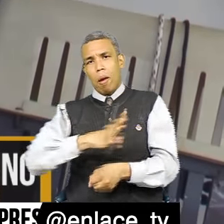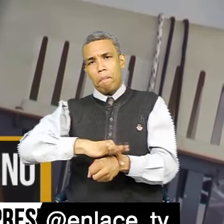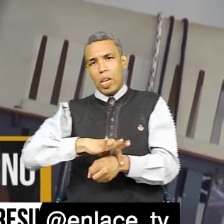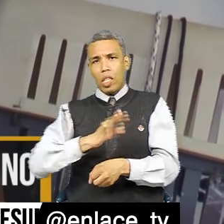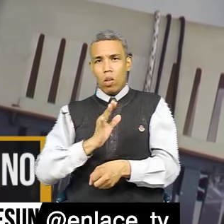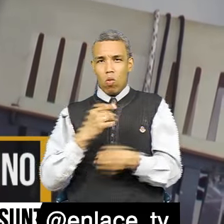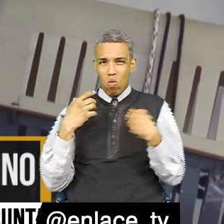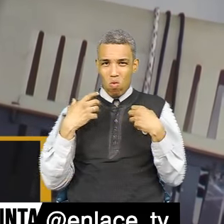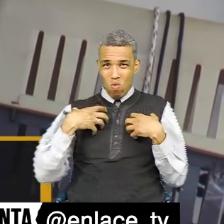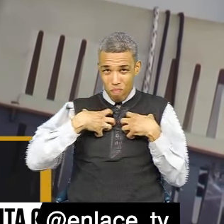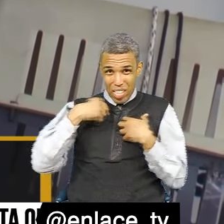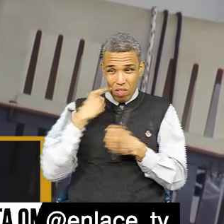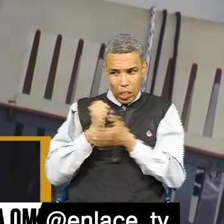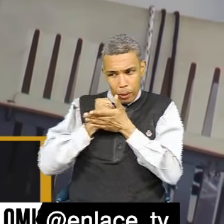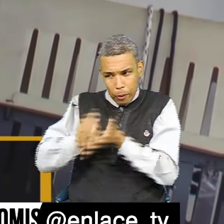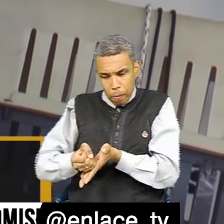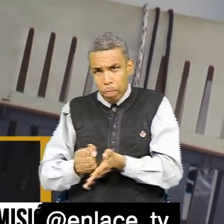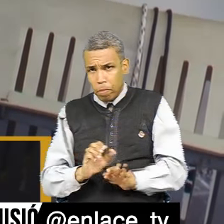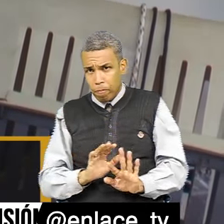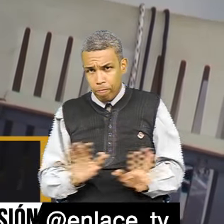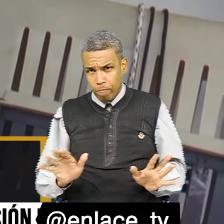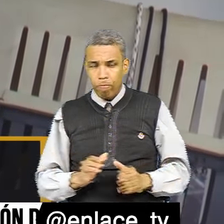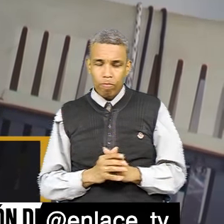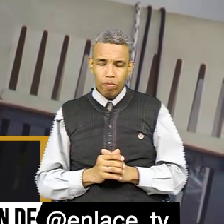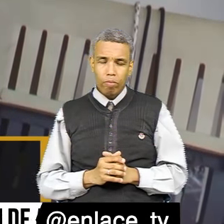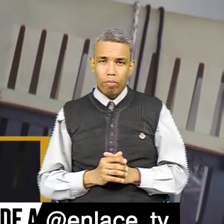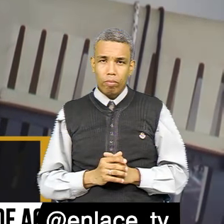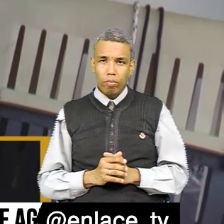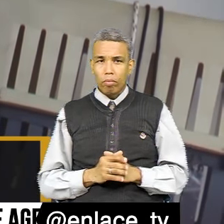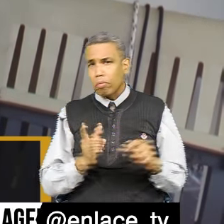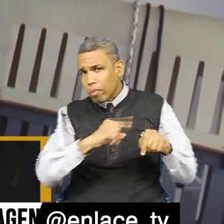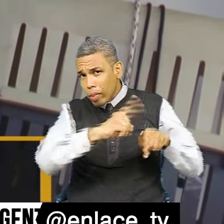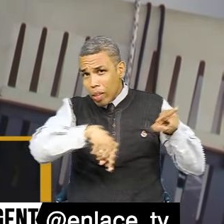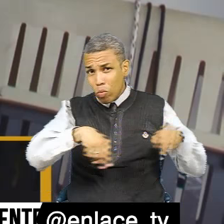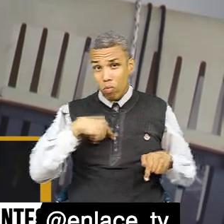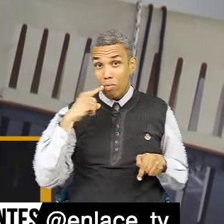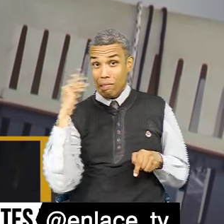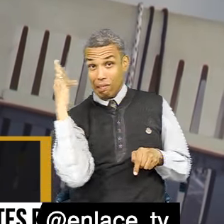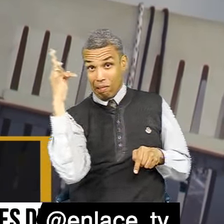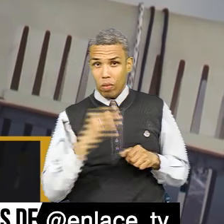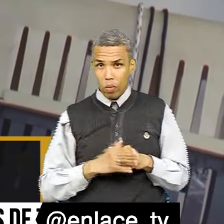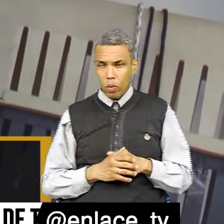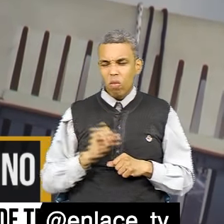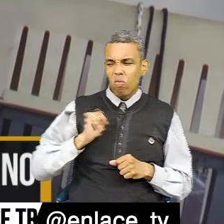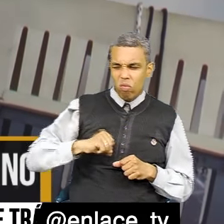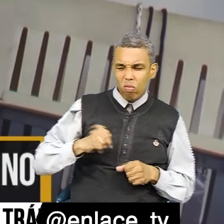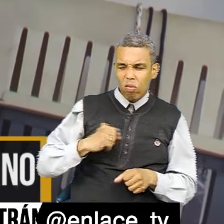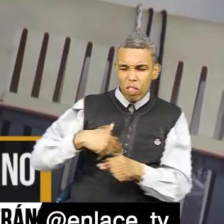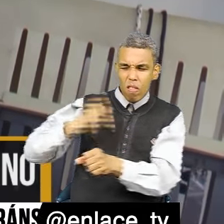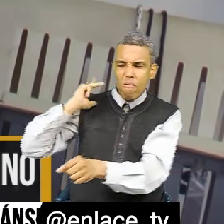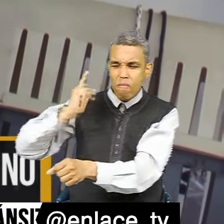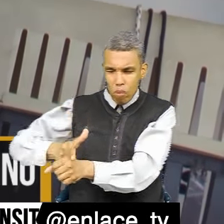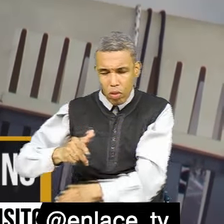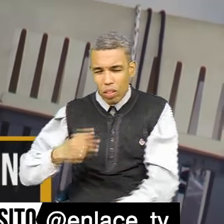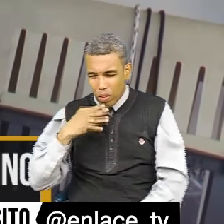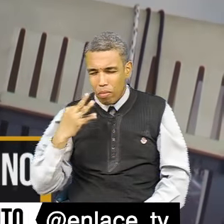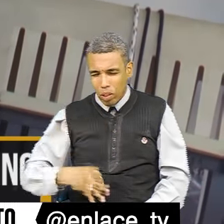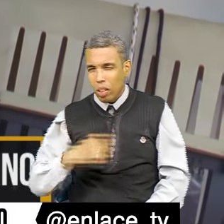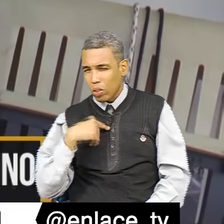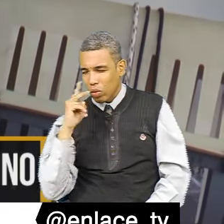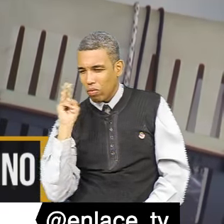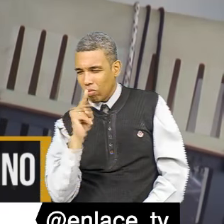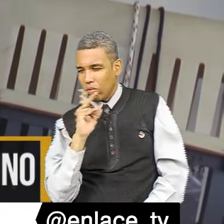Este caso podría aplicarse desde que nosotros recopilemos la información de los testigos. Hay personas que están de testigos, hay que hablar con ellos si ellos quieren de verdad e ir hasta